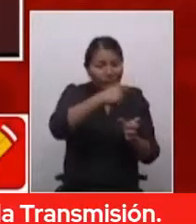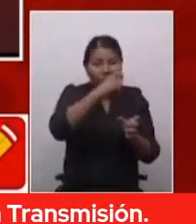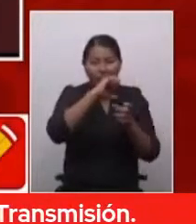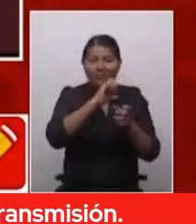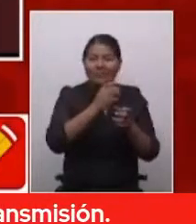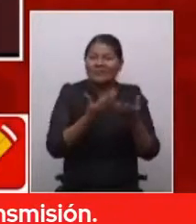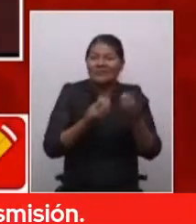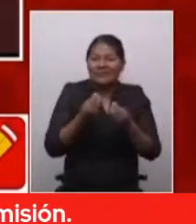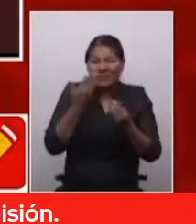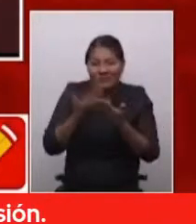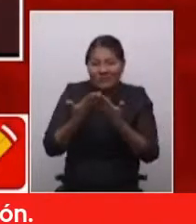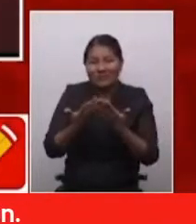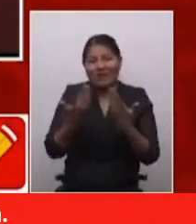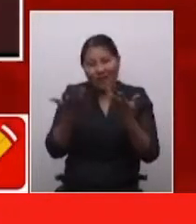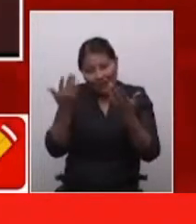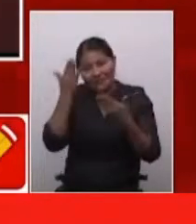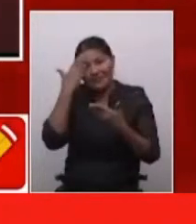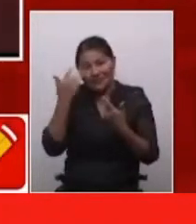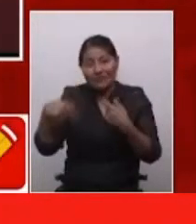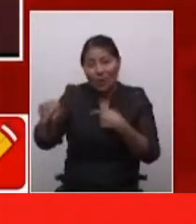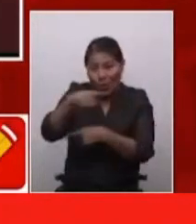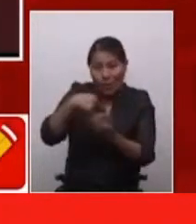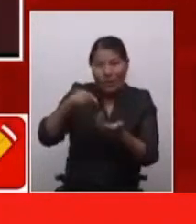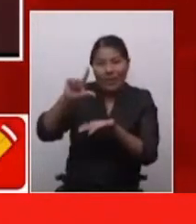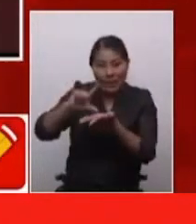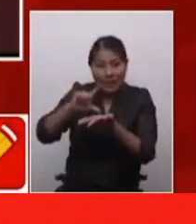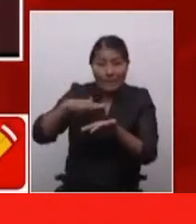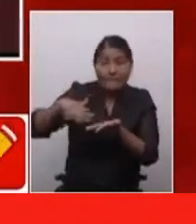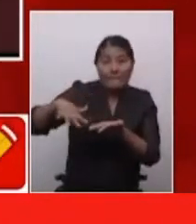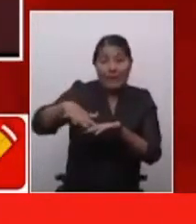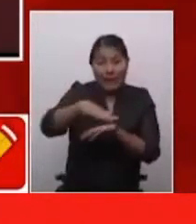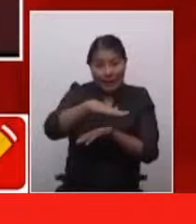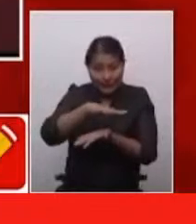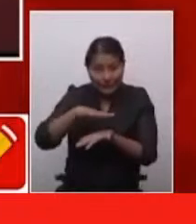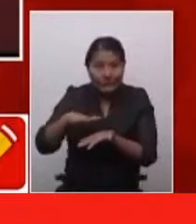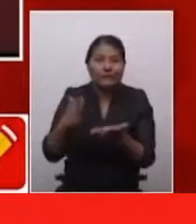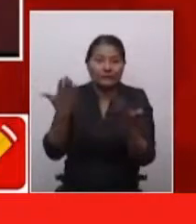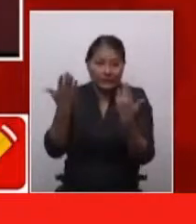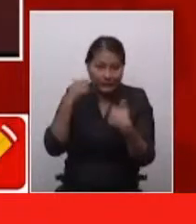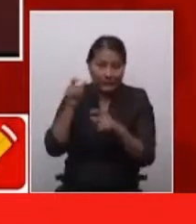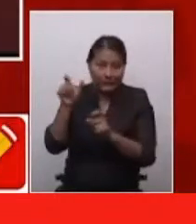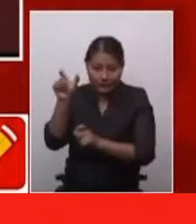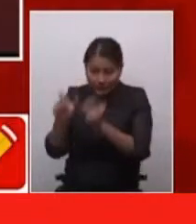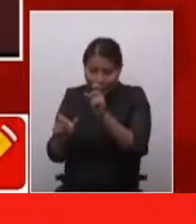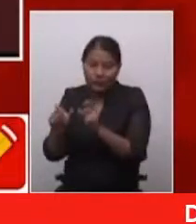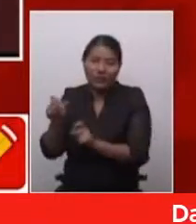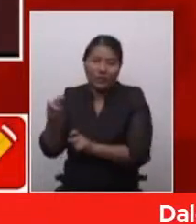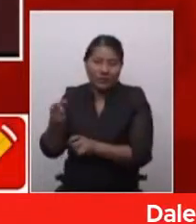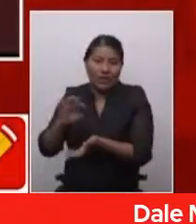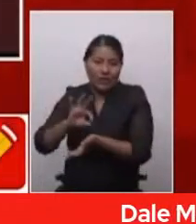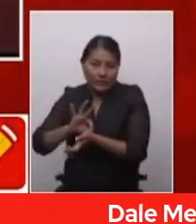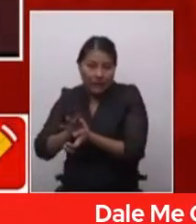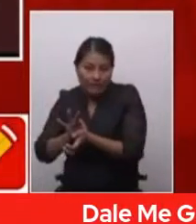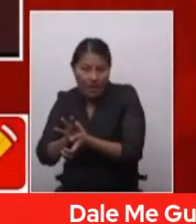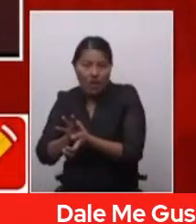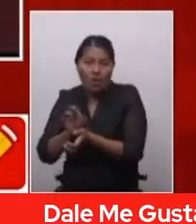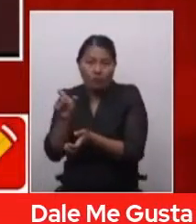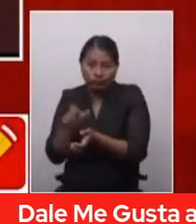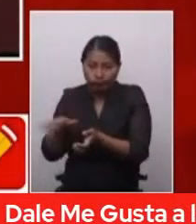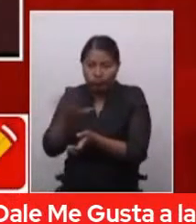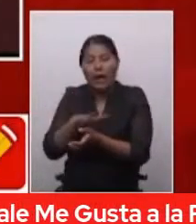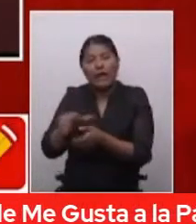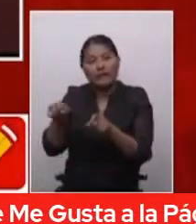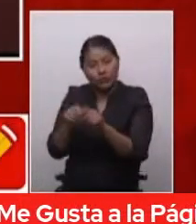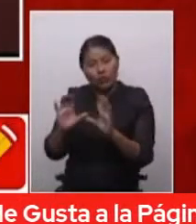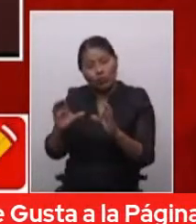bien tenemos una clara realidad en Lima Metropolitana que tiene que ver con las trabajadoras sexuales, a las cuales hay que brindarles también